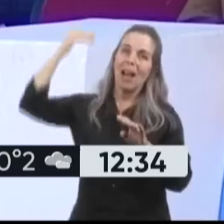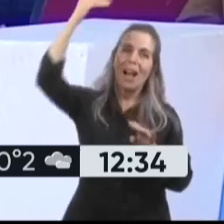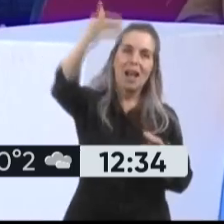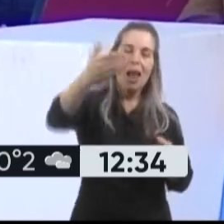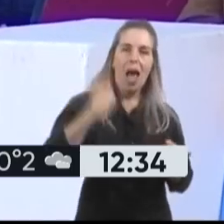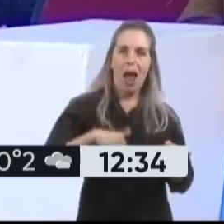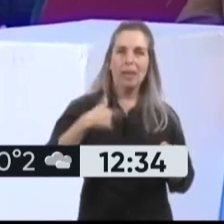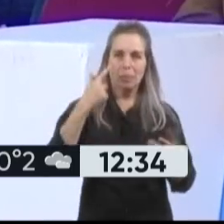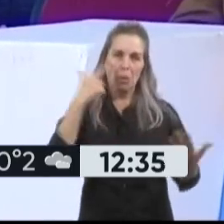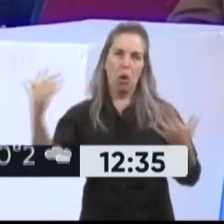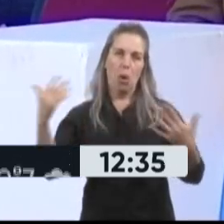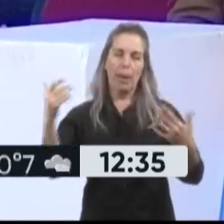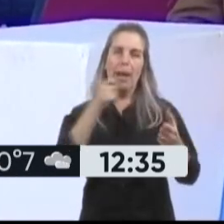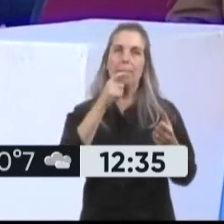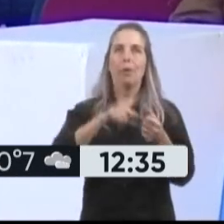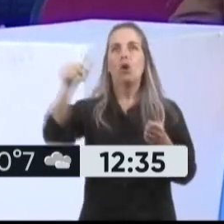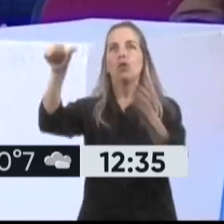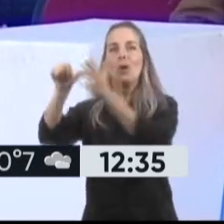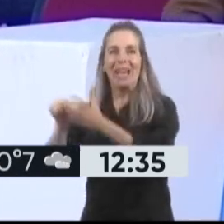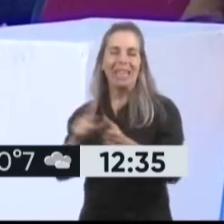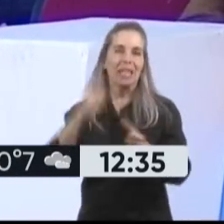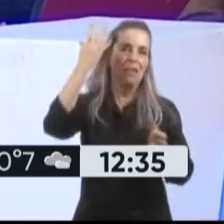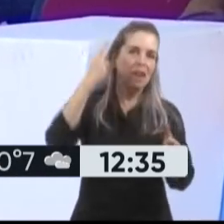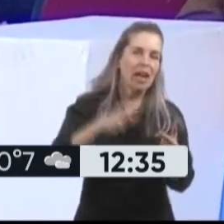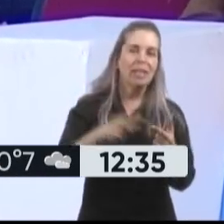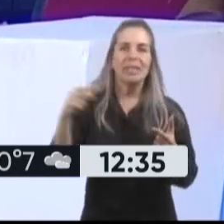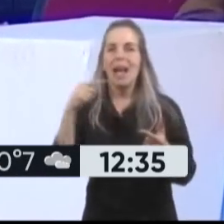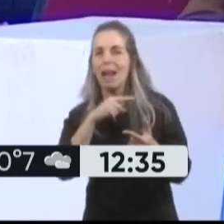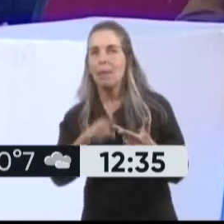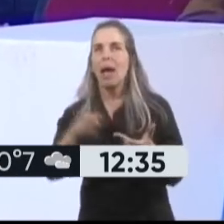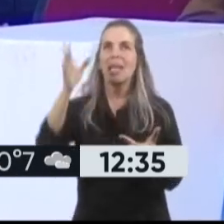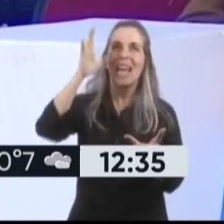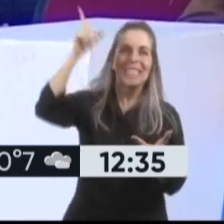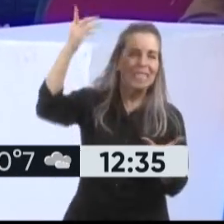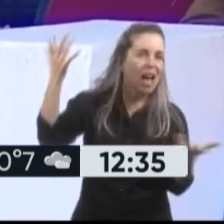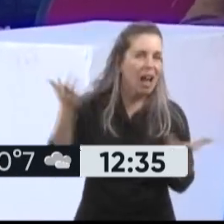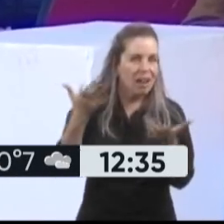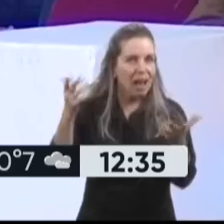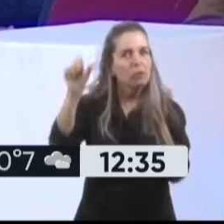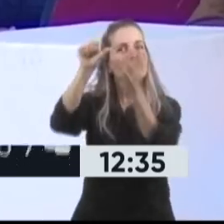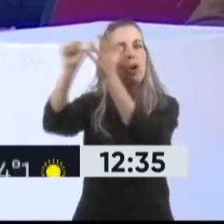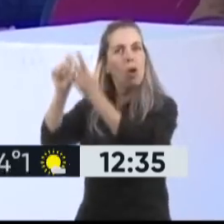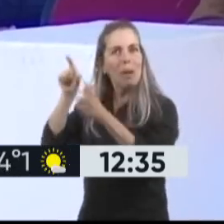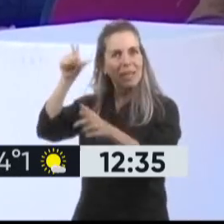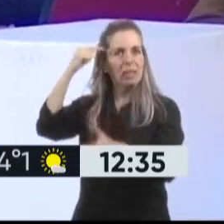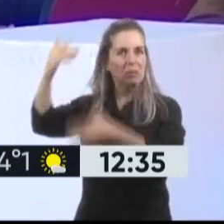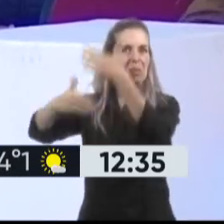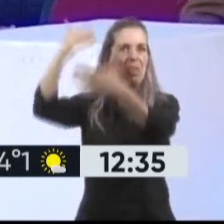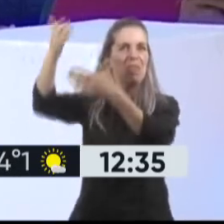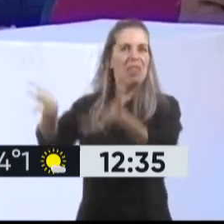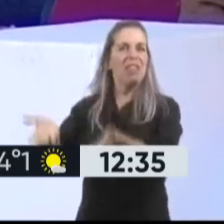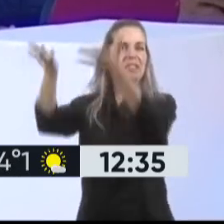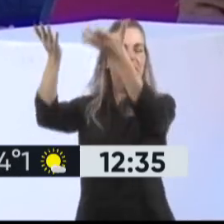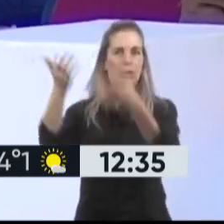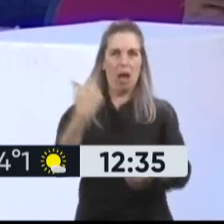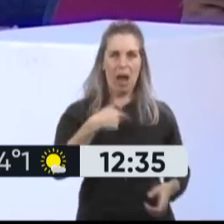países como Alemania, o como Francia, o como Italia, aquellos que hoy son países